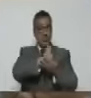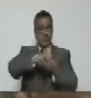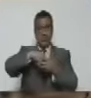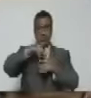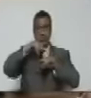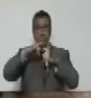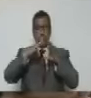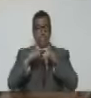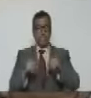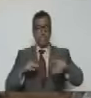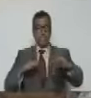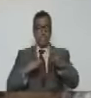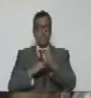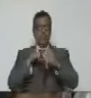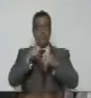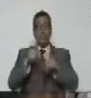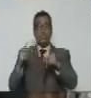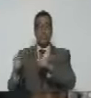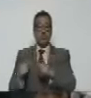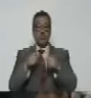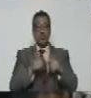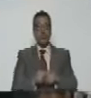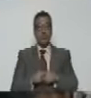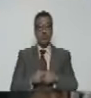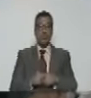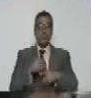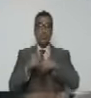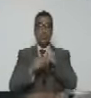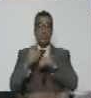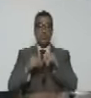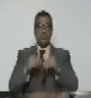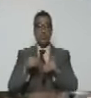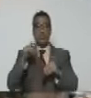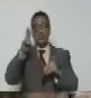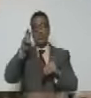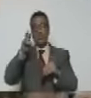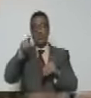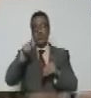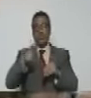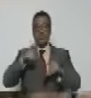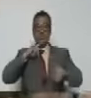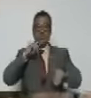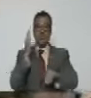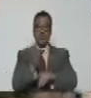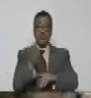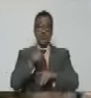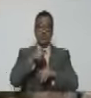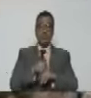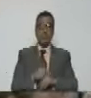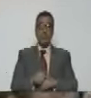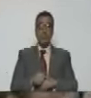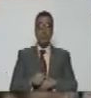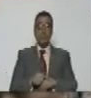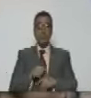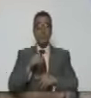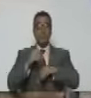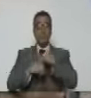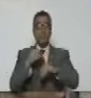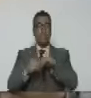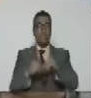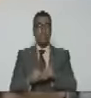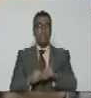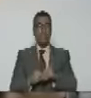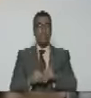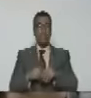este bloqueo económico. Una forma moderna de genocidio y del ejercicio